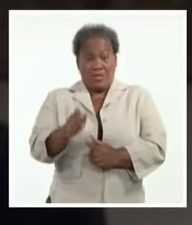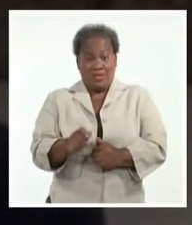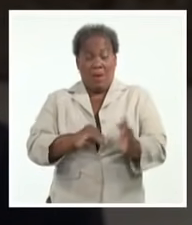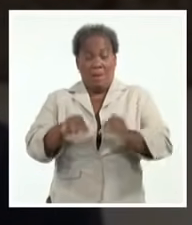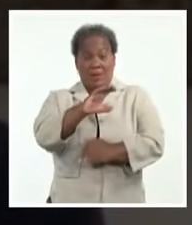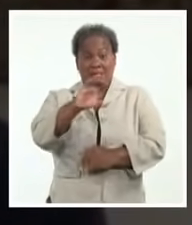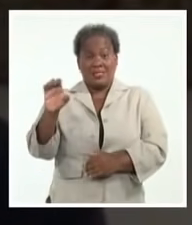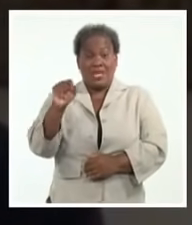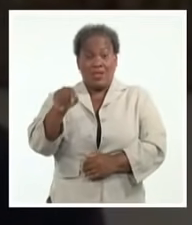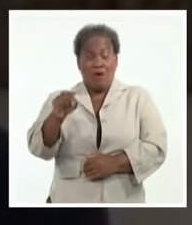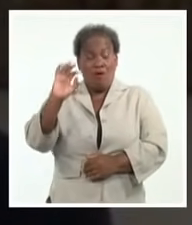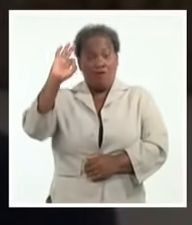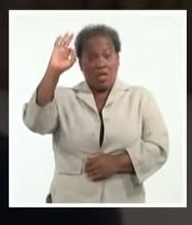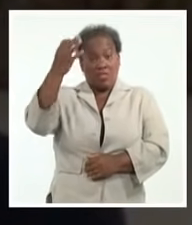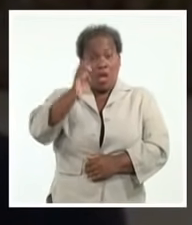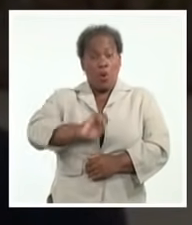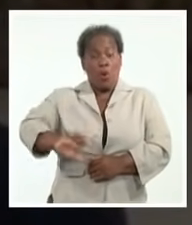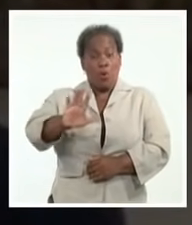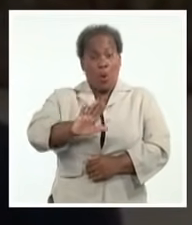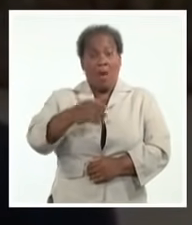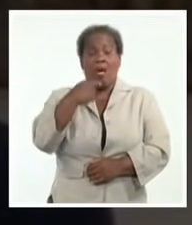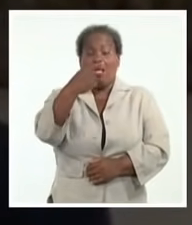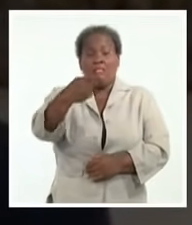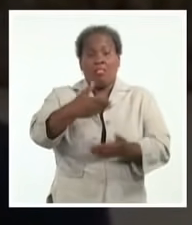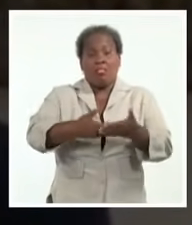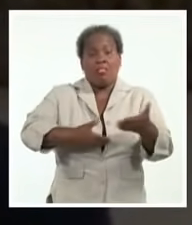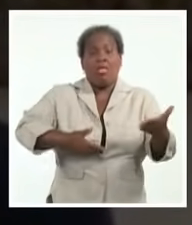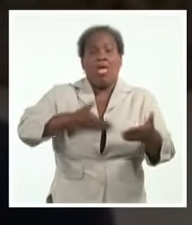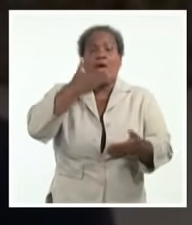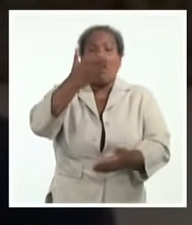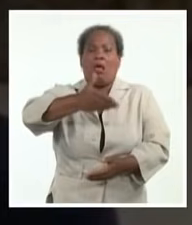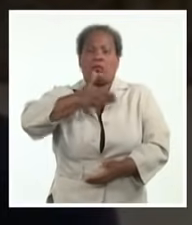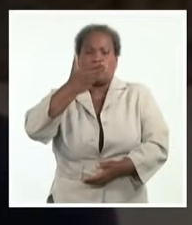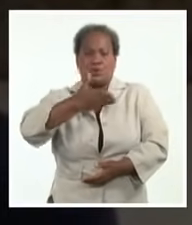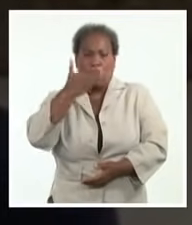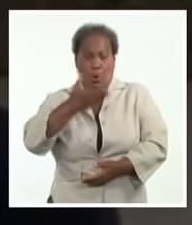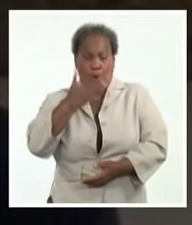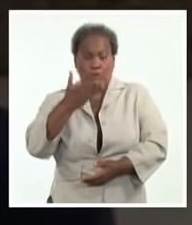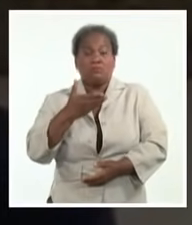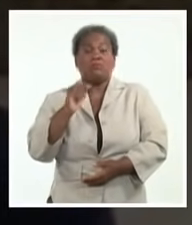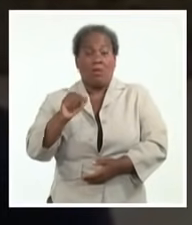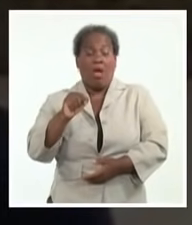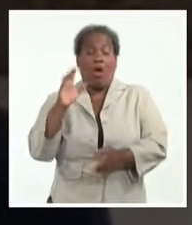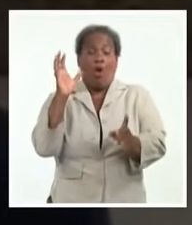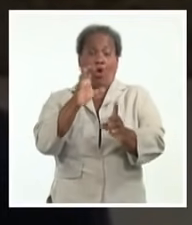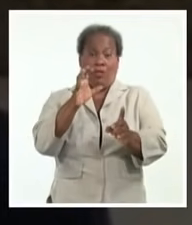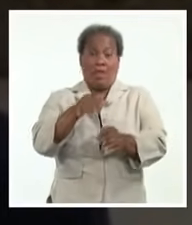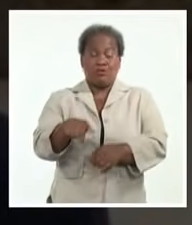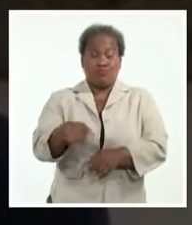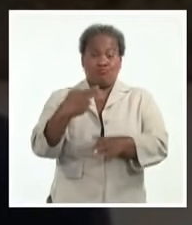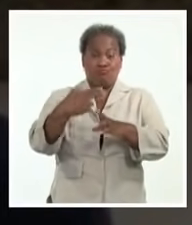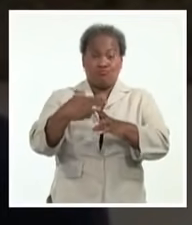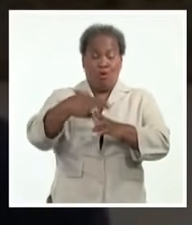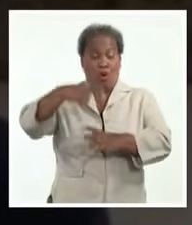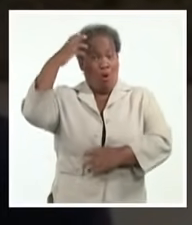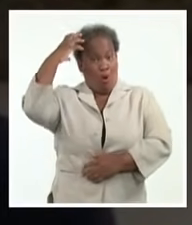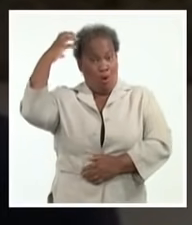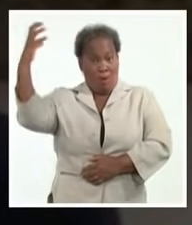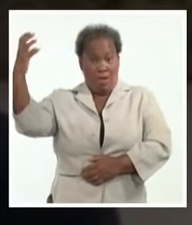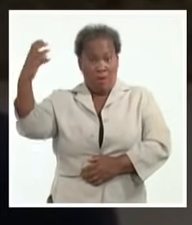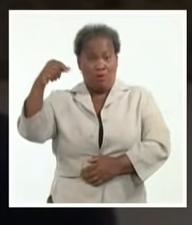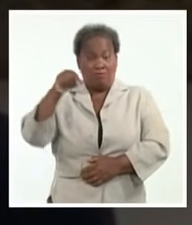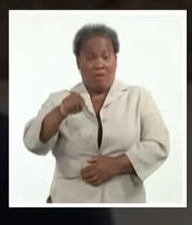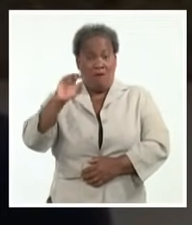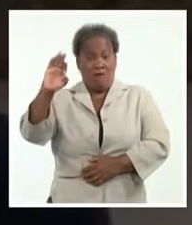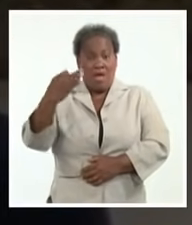y Asuntos Extranjeros hizo una declaración condenando a nombre del gobierno francés lo ocurrido contra